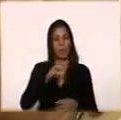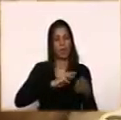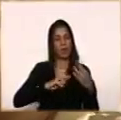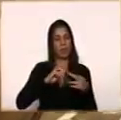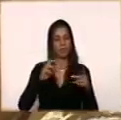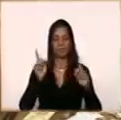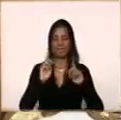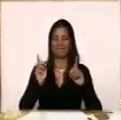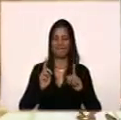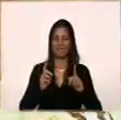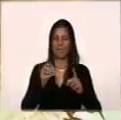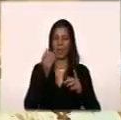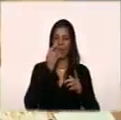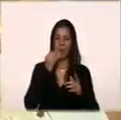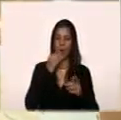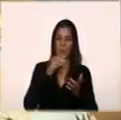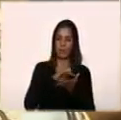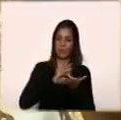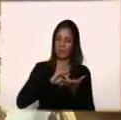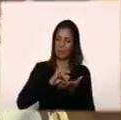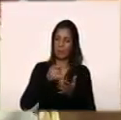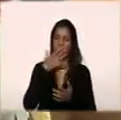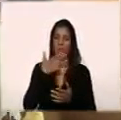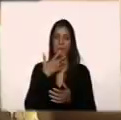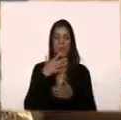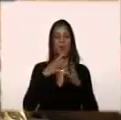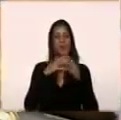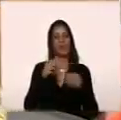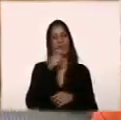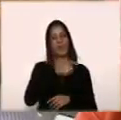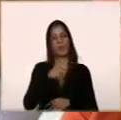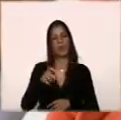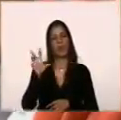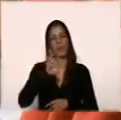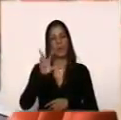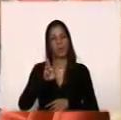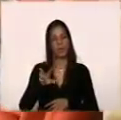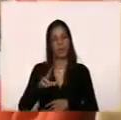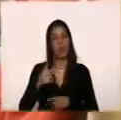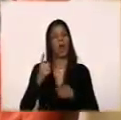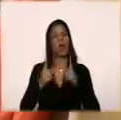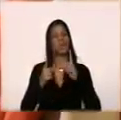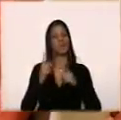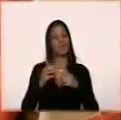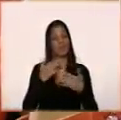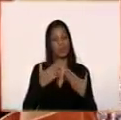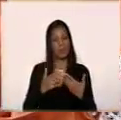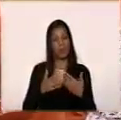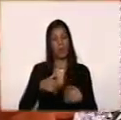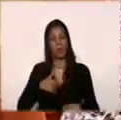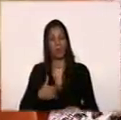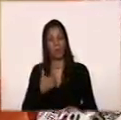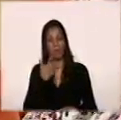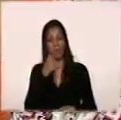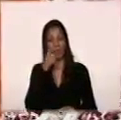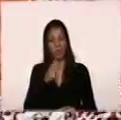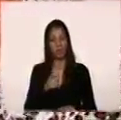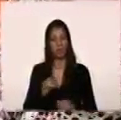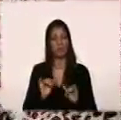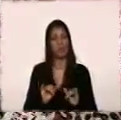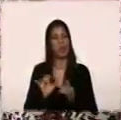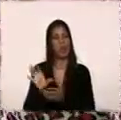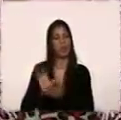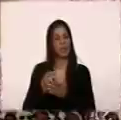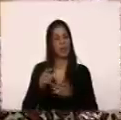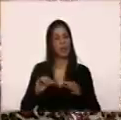están negando la medicina y la comida a todos los venezolanos y venezolanas, incluso los que eventualmente podrían haber sido seguidores de ellos. Por